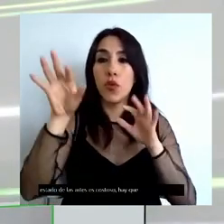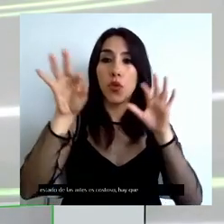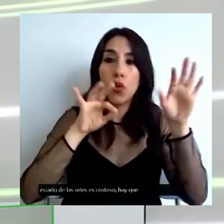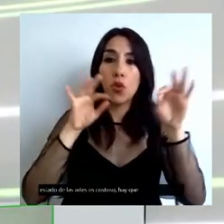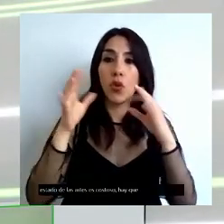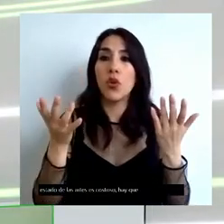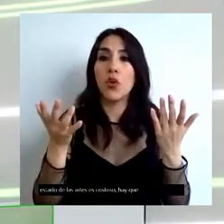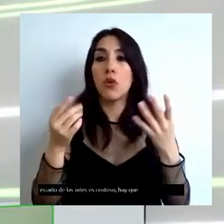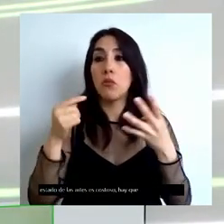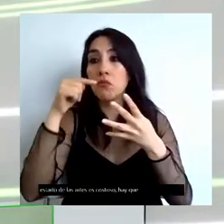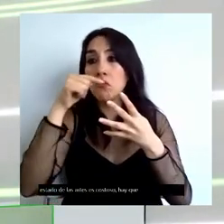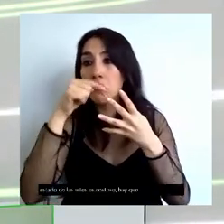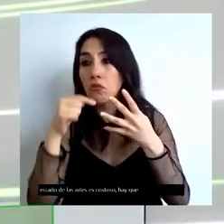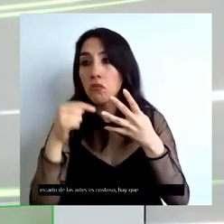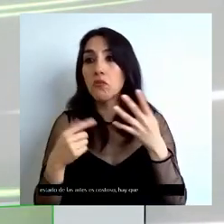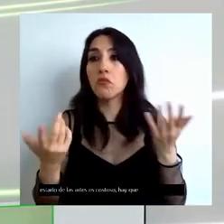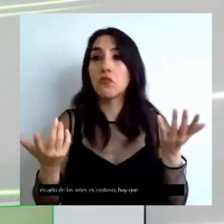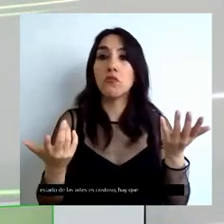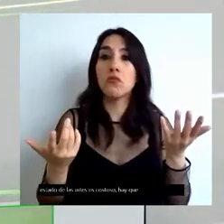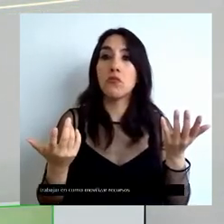a la práctica